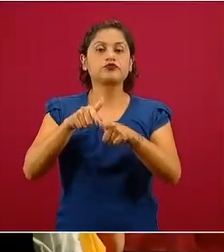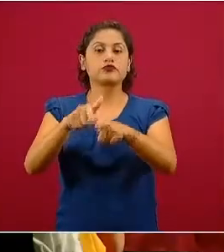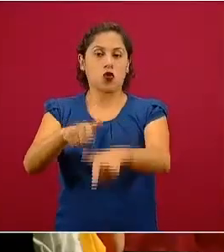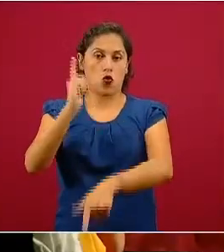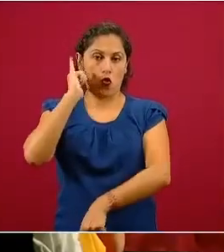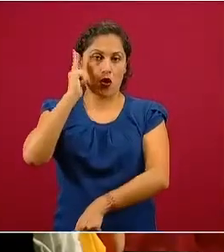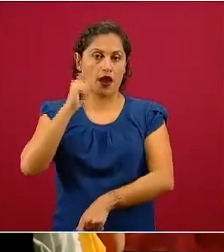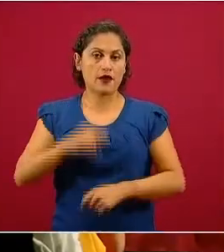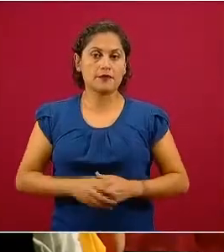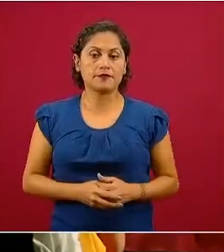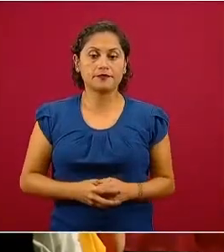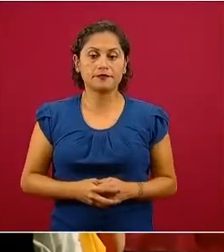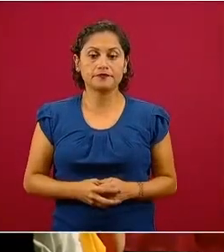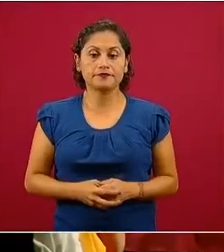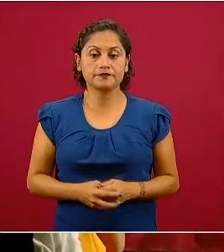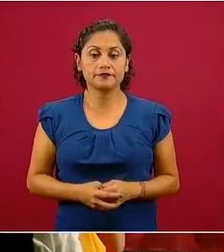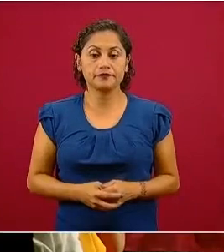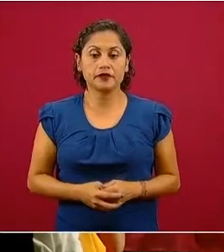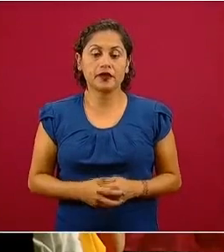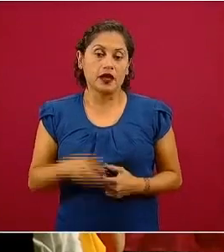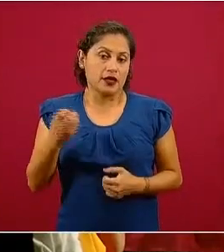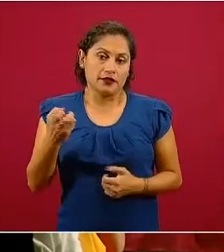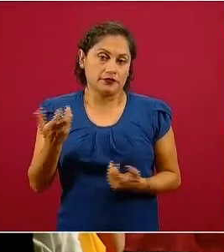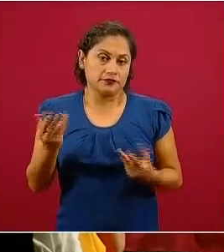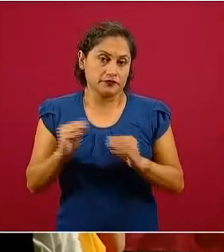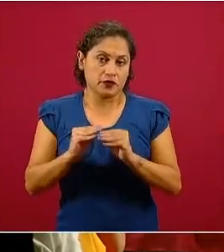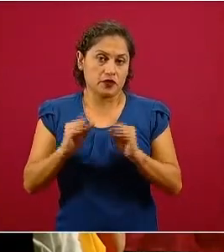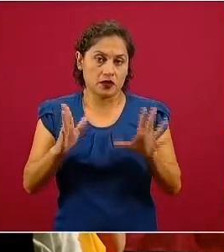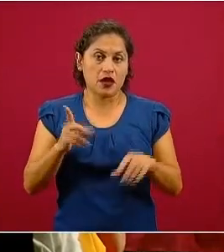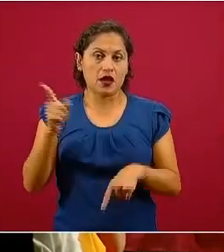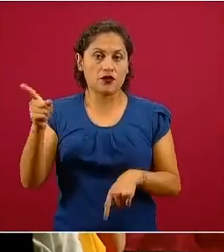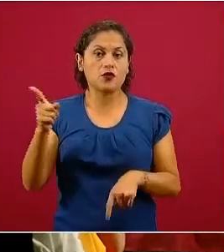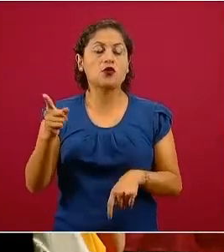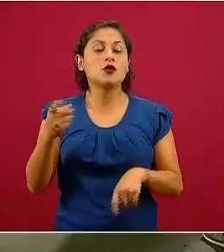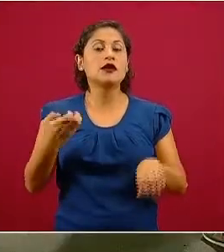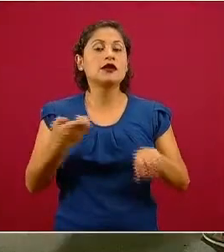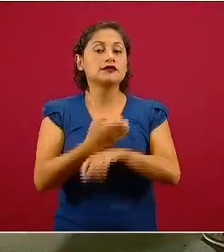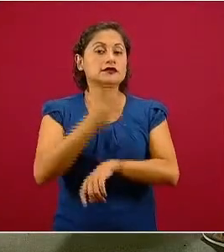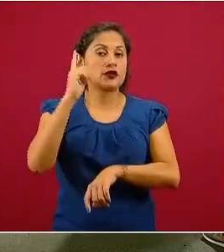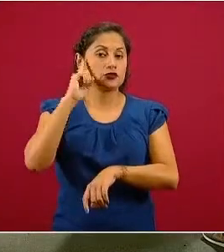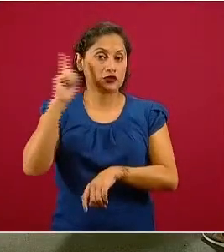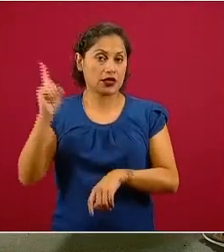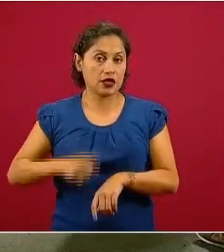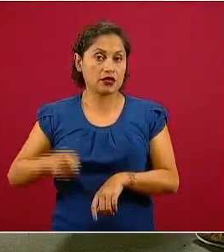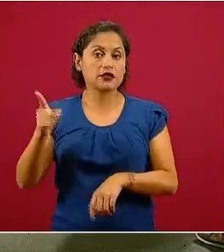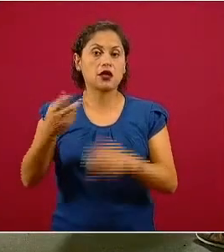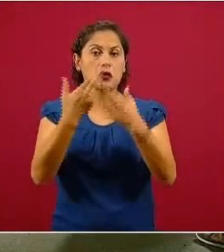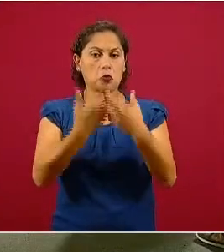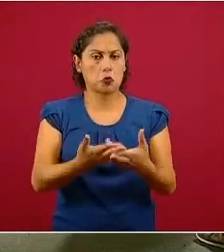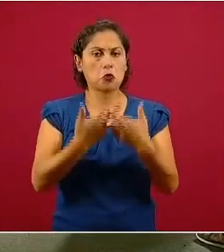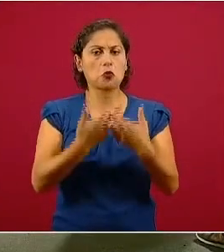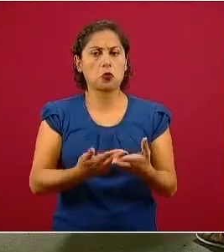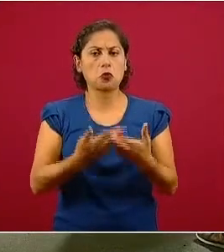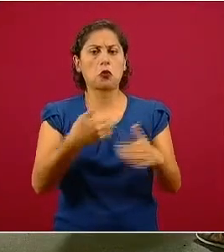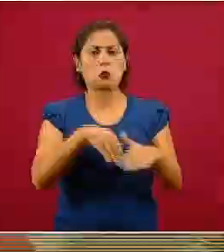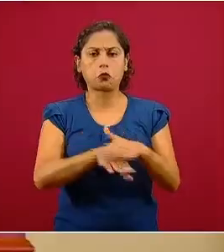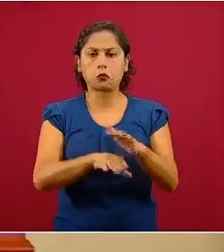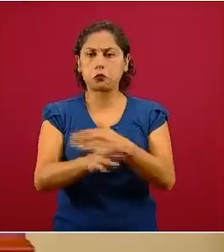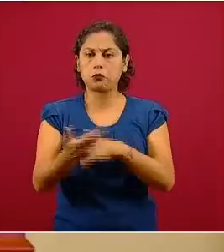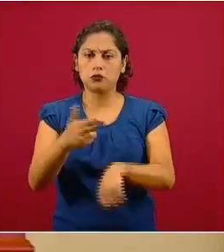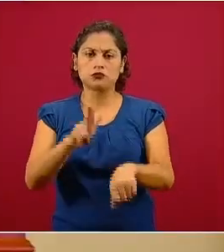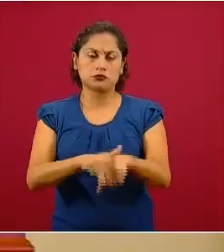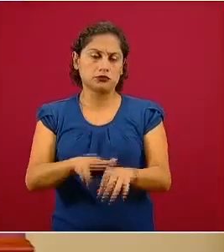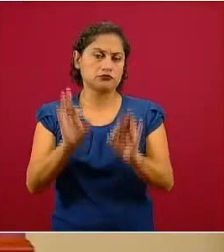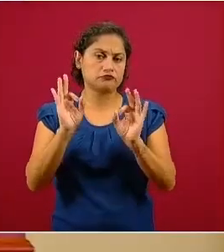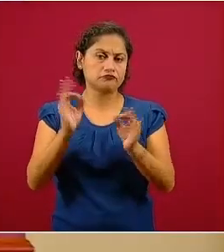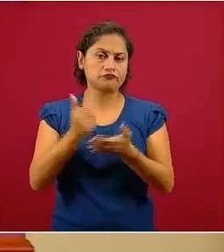estado de Zacatecas. Esto, lógicamente, de la mano que tienen una buena disponibilidad hospitalaria para las personas en